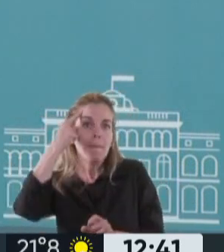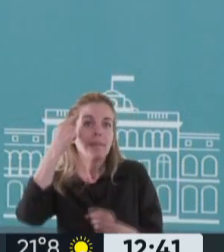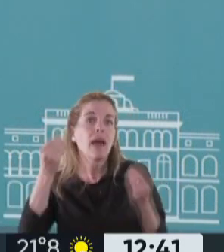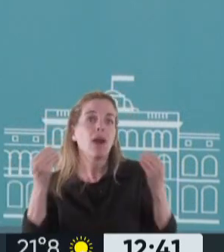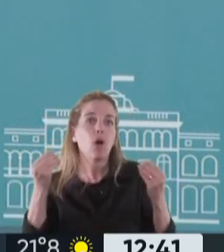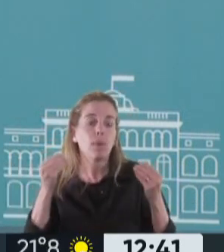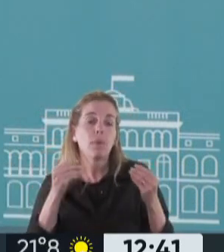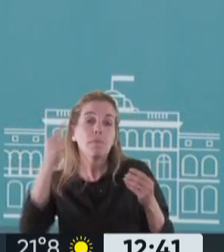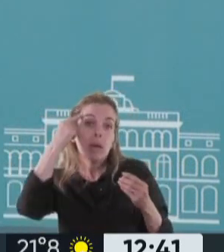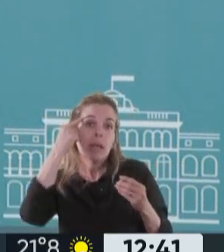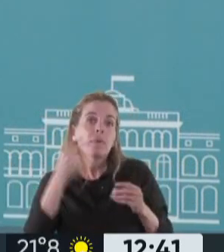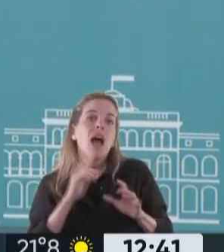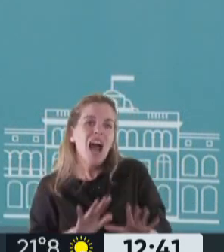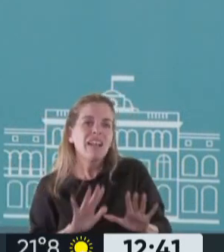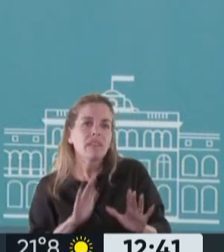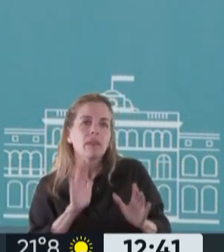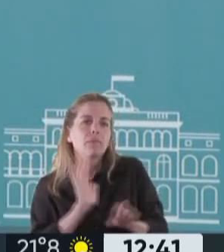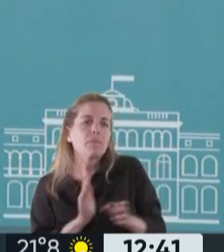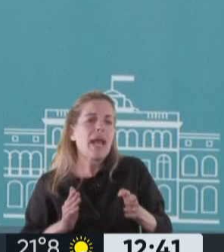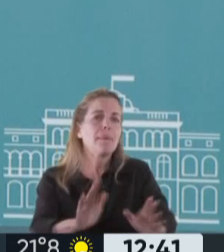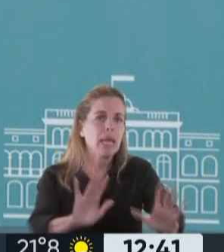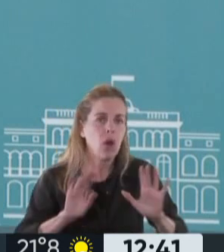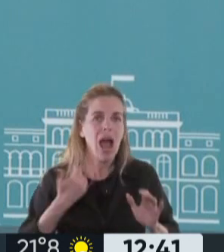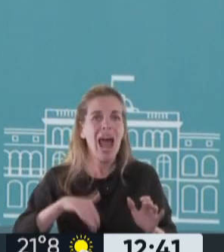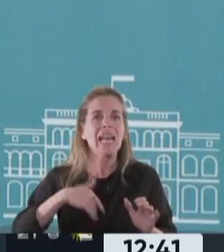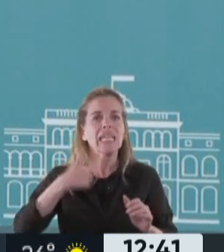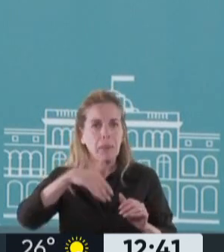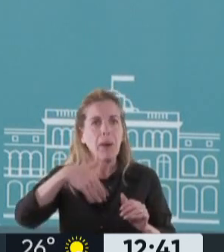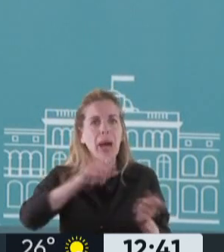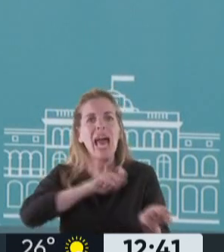es el camino. La Argentina va a exportar